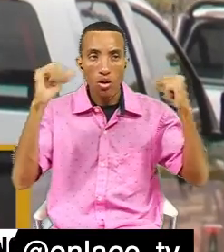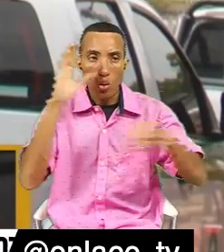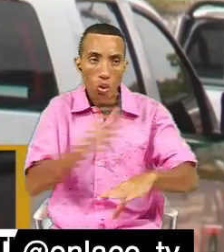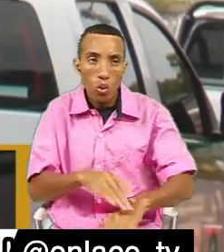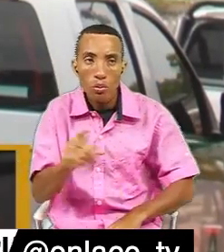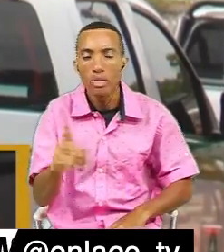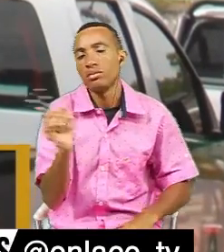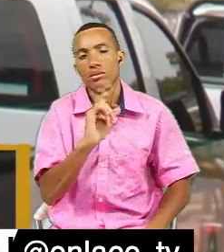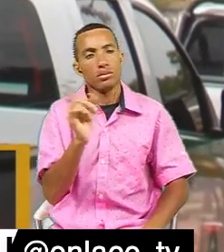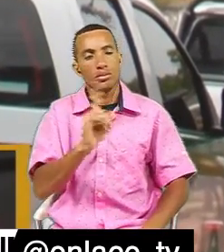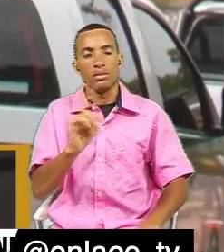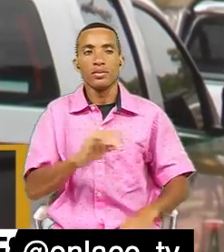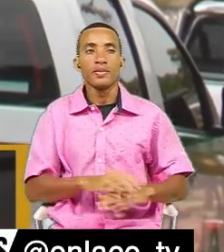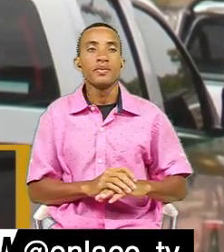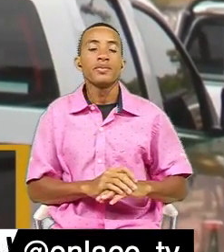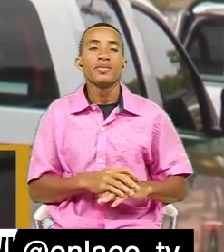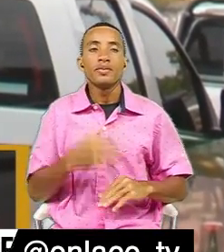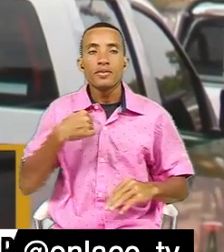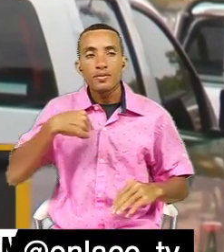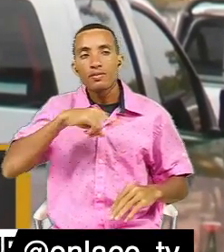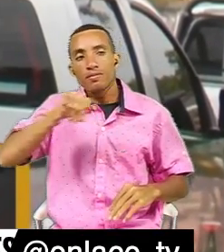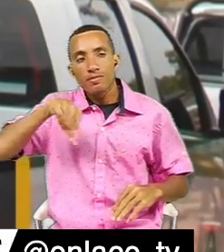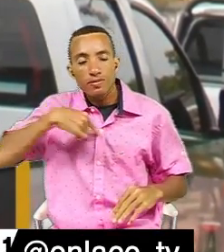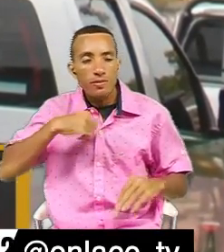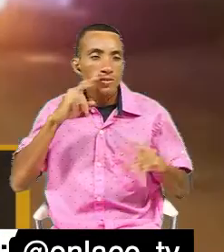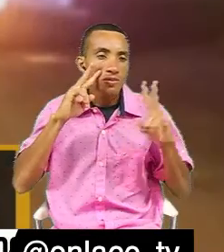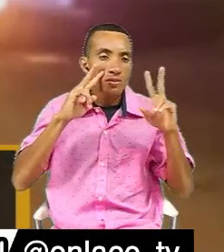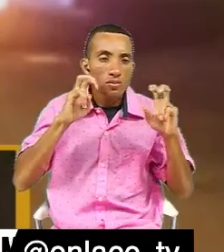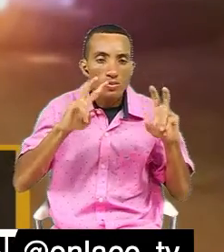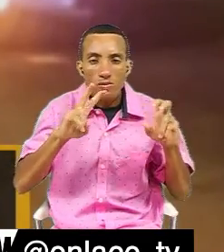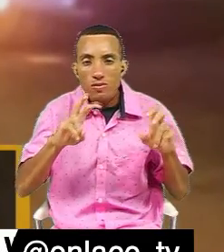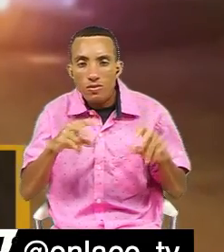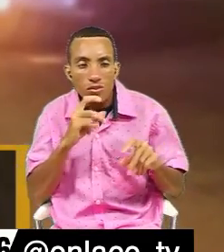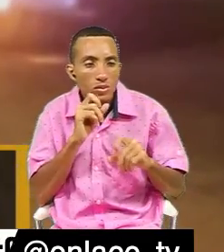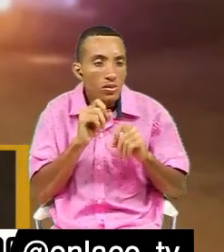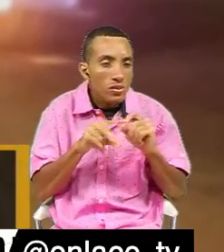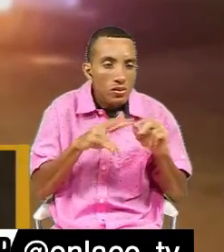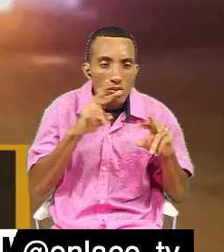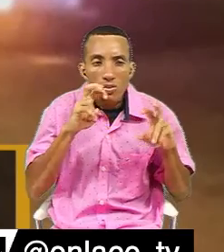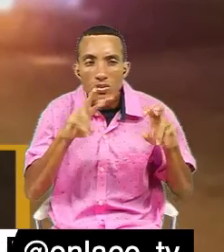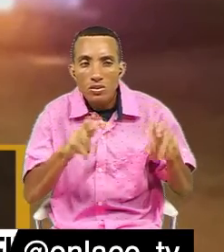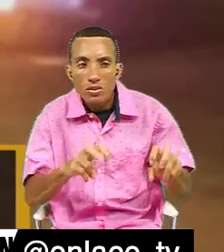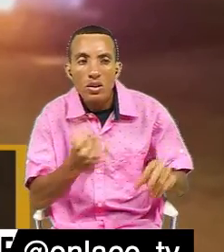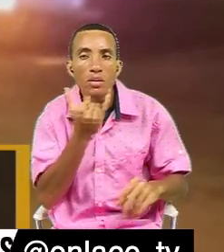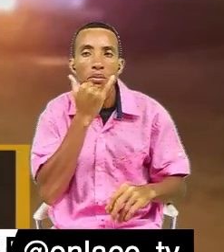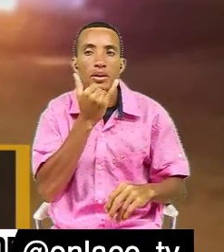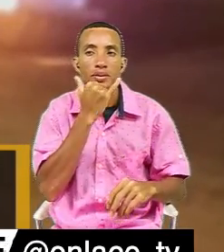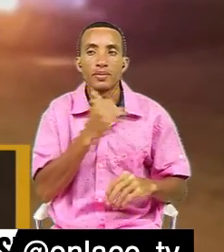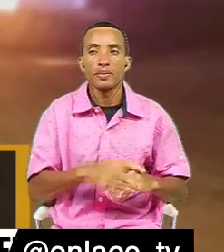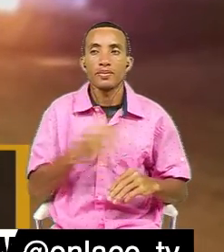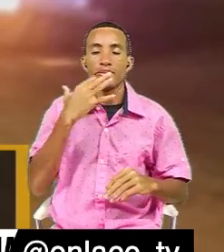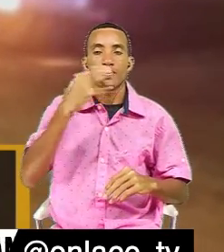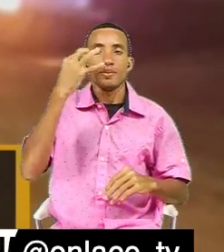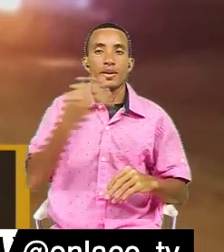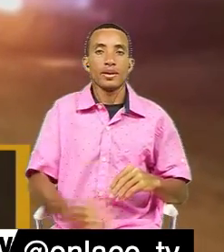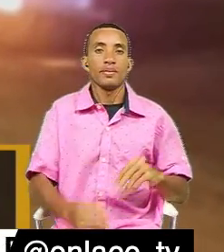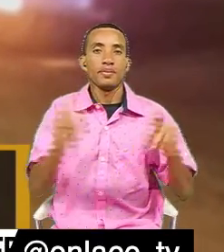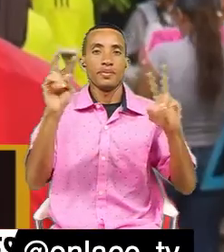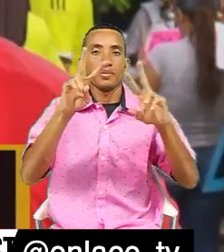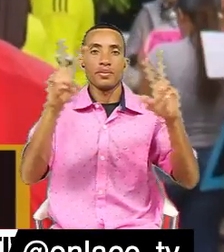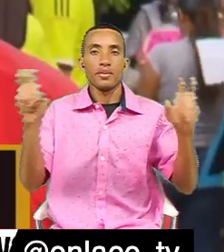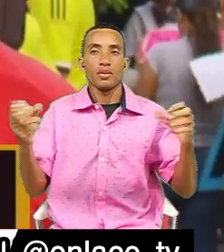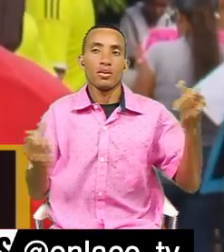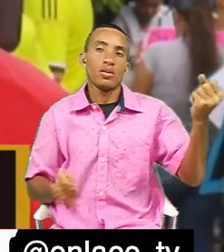absolutamente, pero entonces sí estamos investigando, indagando. A ver qué fue lo que pasó. La verdad, al frente al tema del